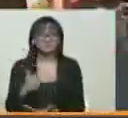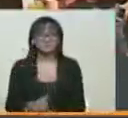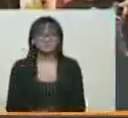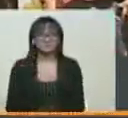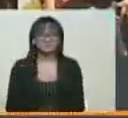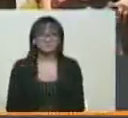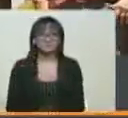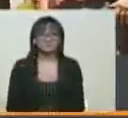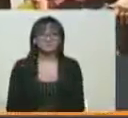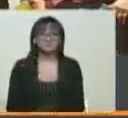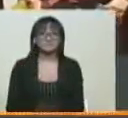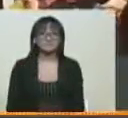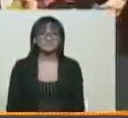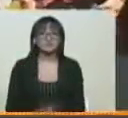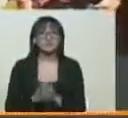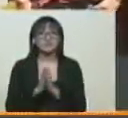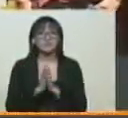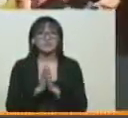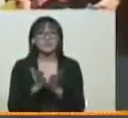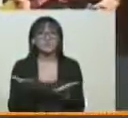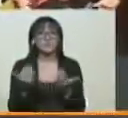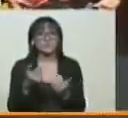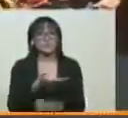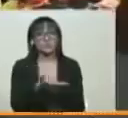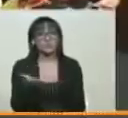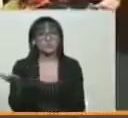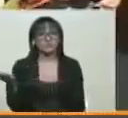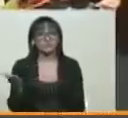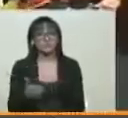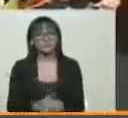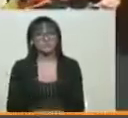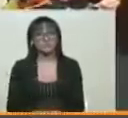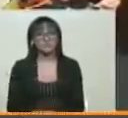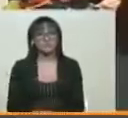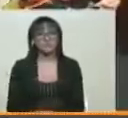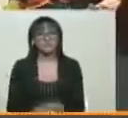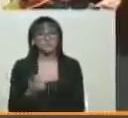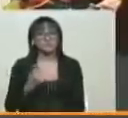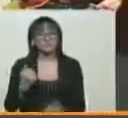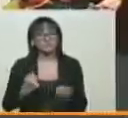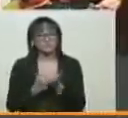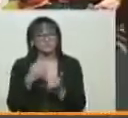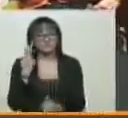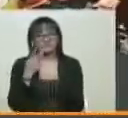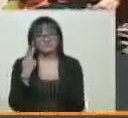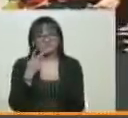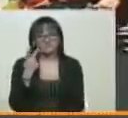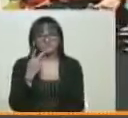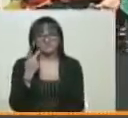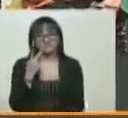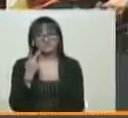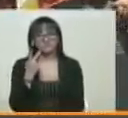Yo vengo a pedir de ustedes no solo el apoyo político.